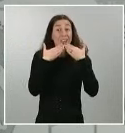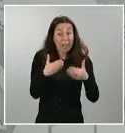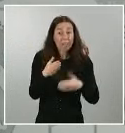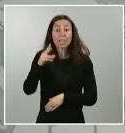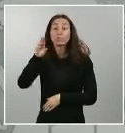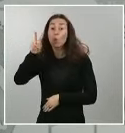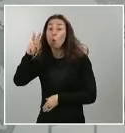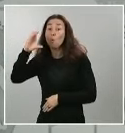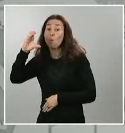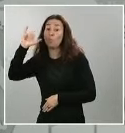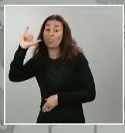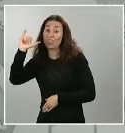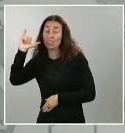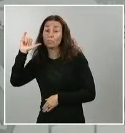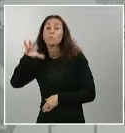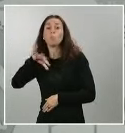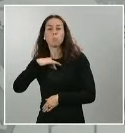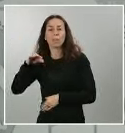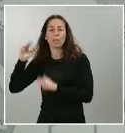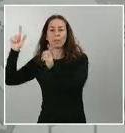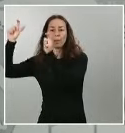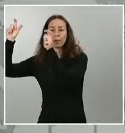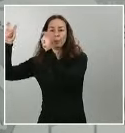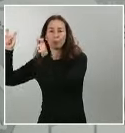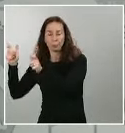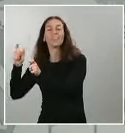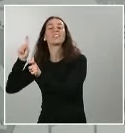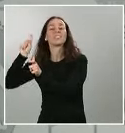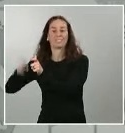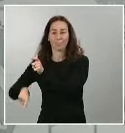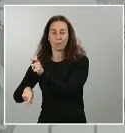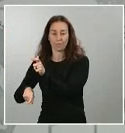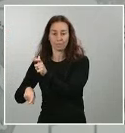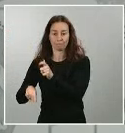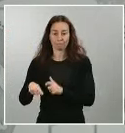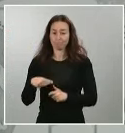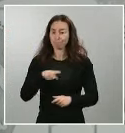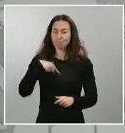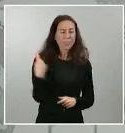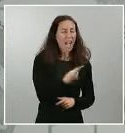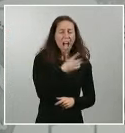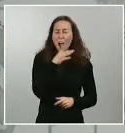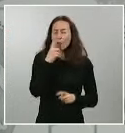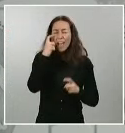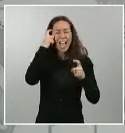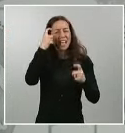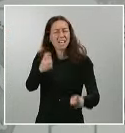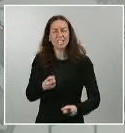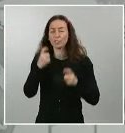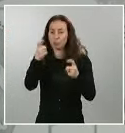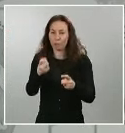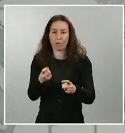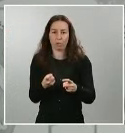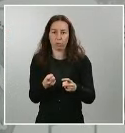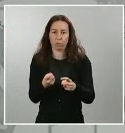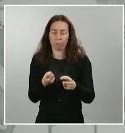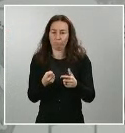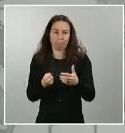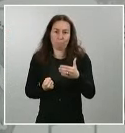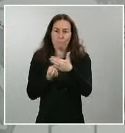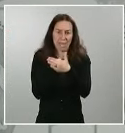agentes sociales son conscientes del enorme esfuerzo de país que todos debemos hacer ahora para combatir el virus y para